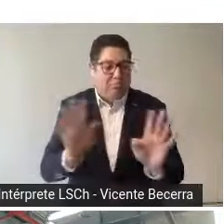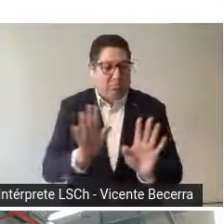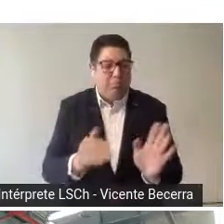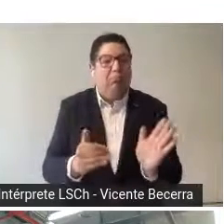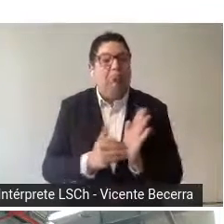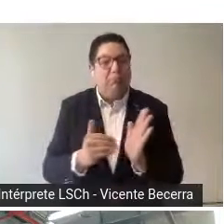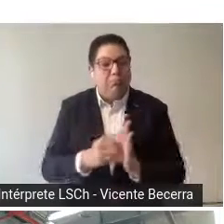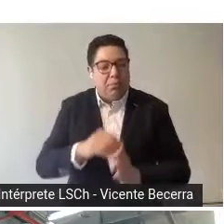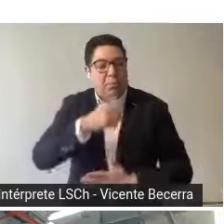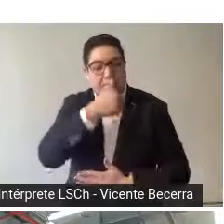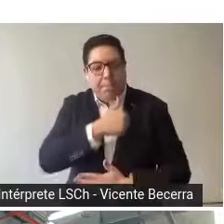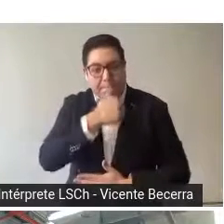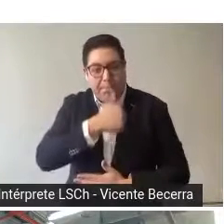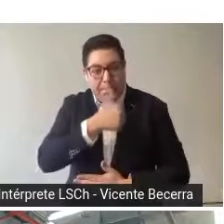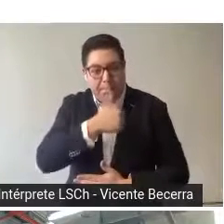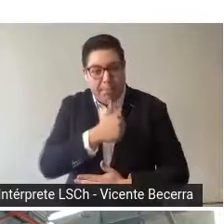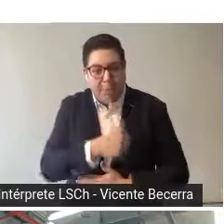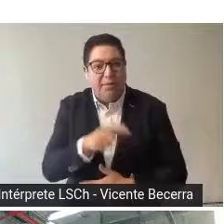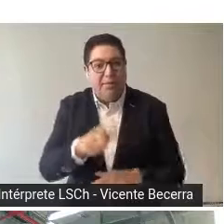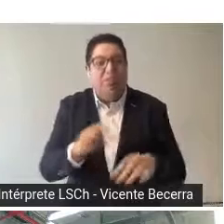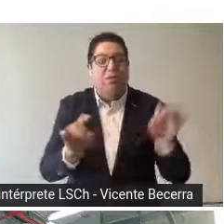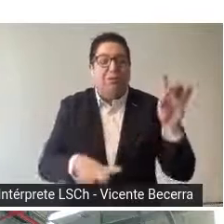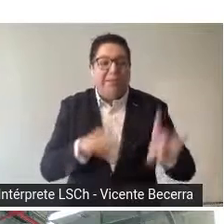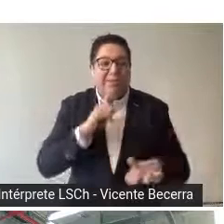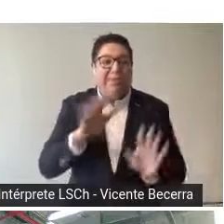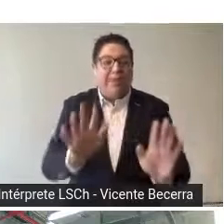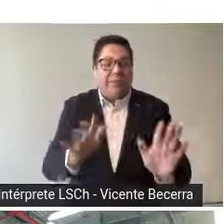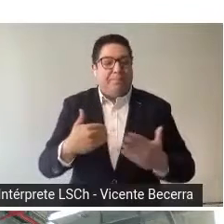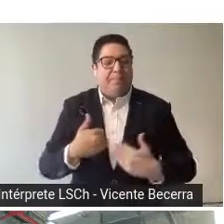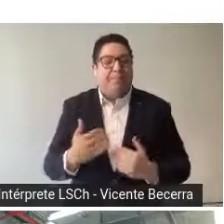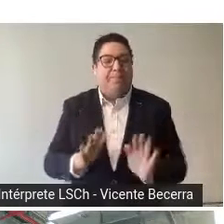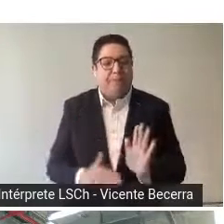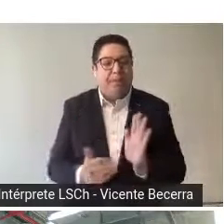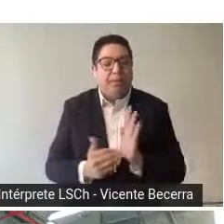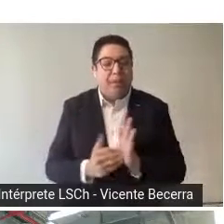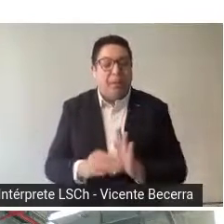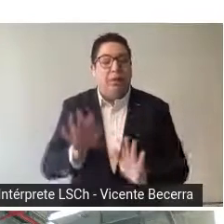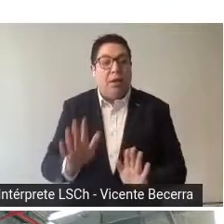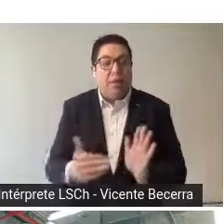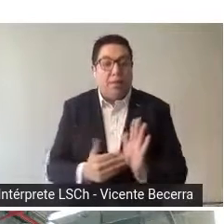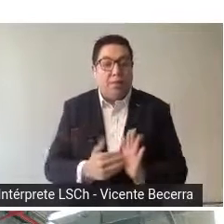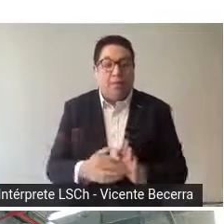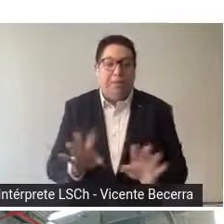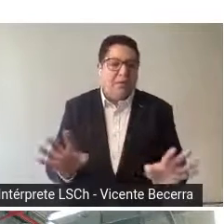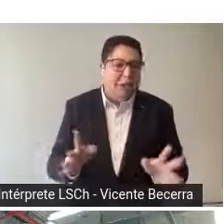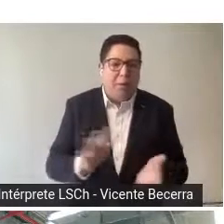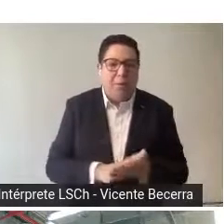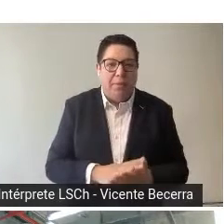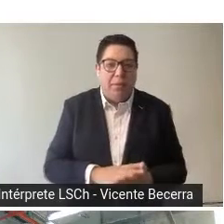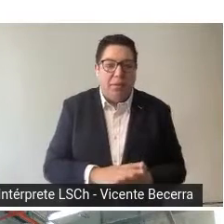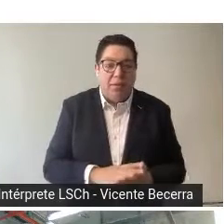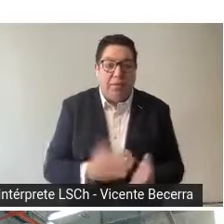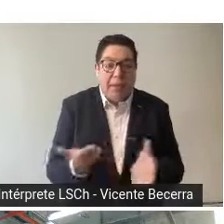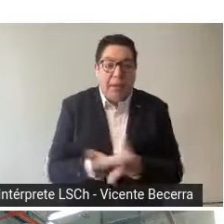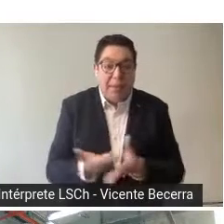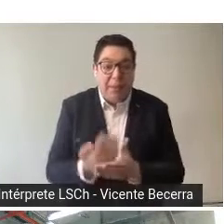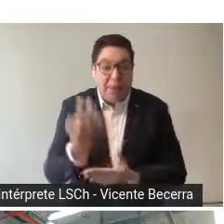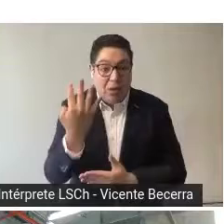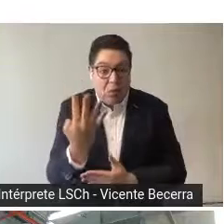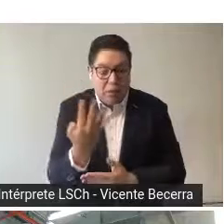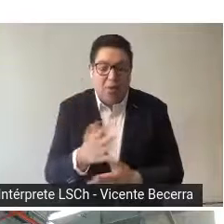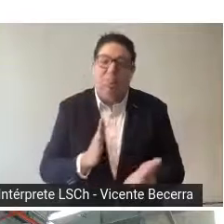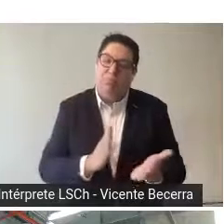tener la paciencia. Hay que saber esperar. Esperé y cuando ya faltaban 4 carpetas por llegar,